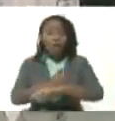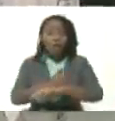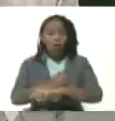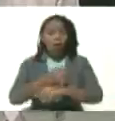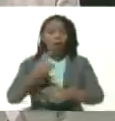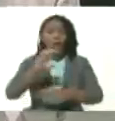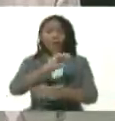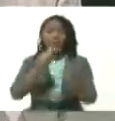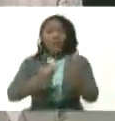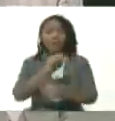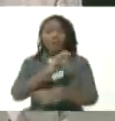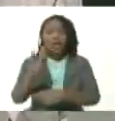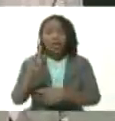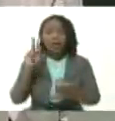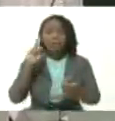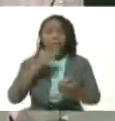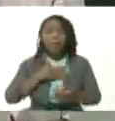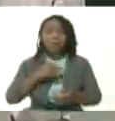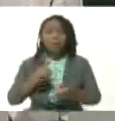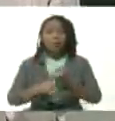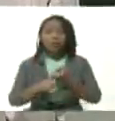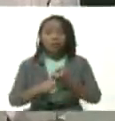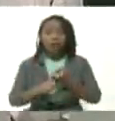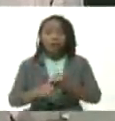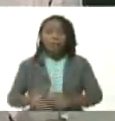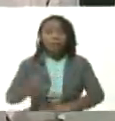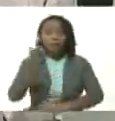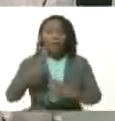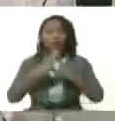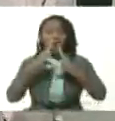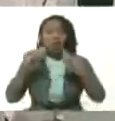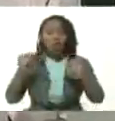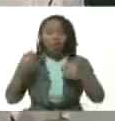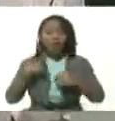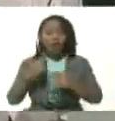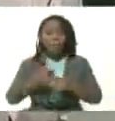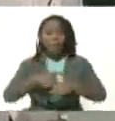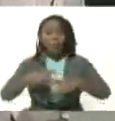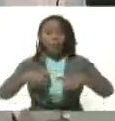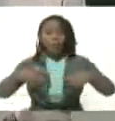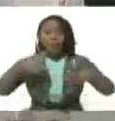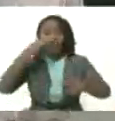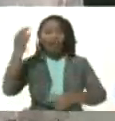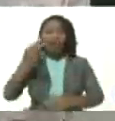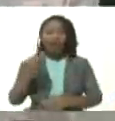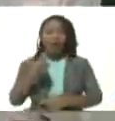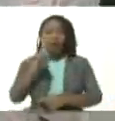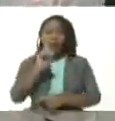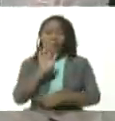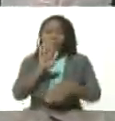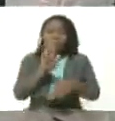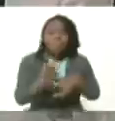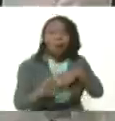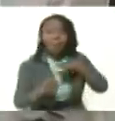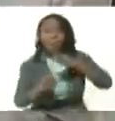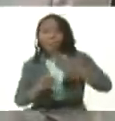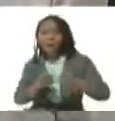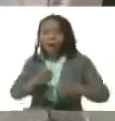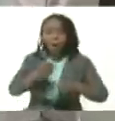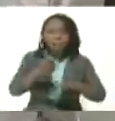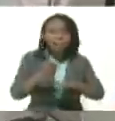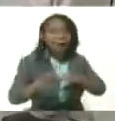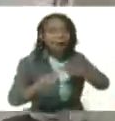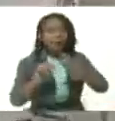combatiente, lo más importante de todo es que está creciendo la economía real. Un paso, dos